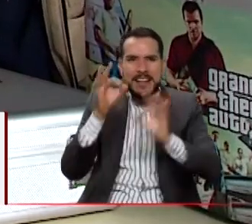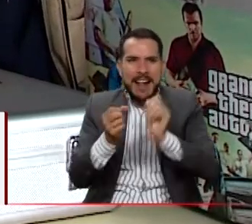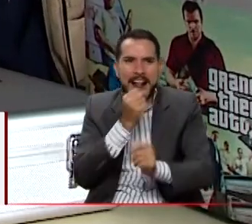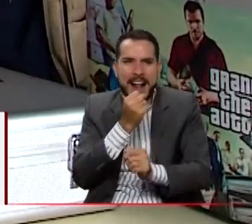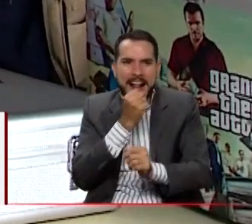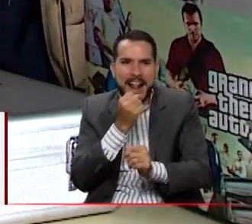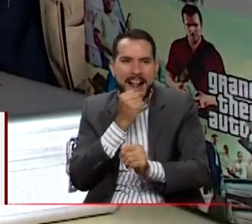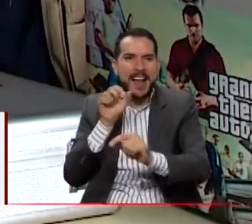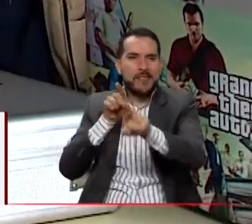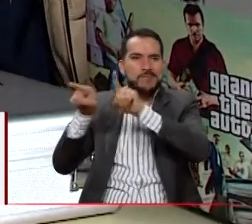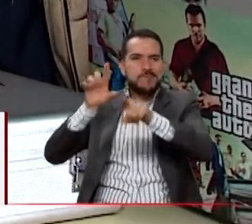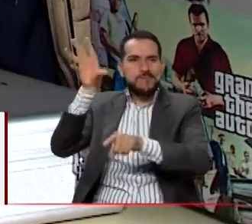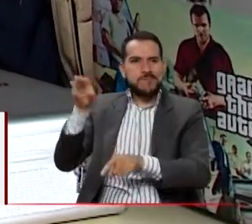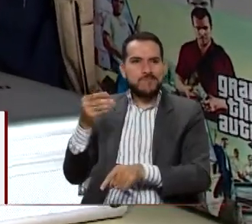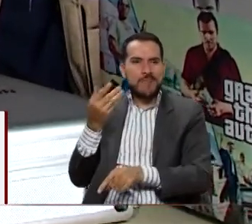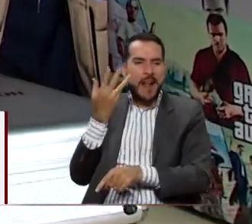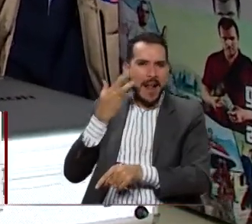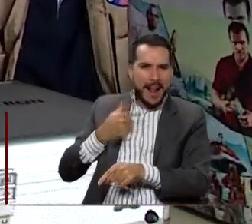noticias